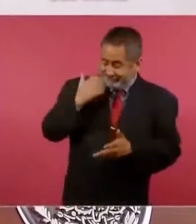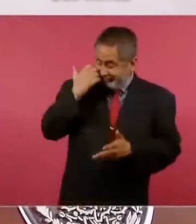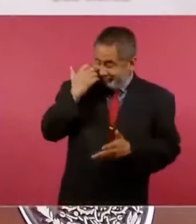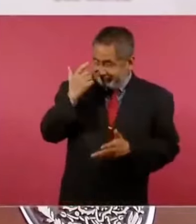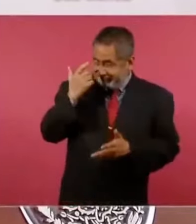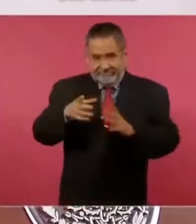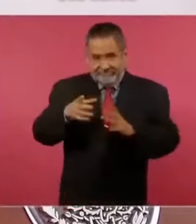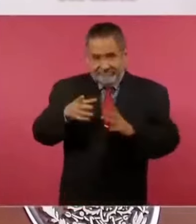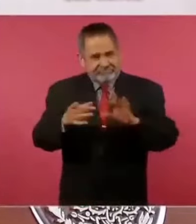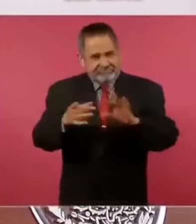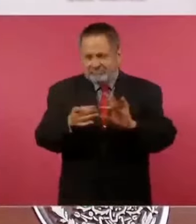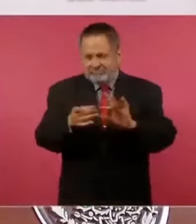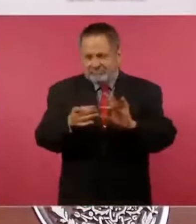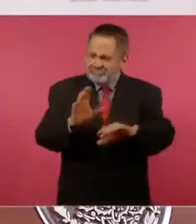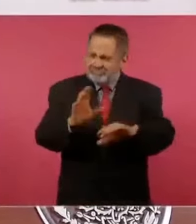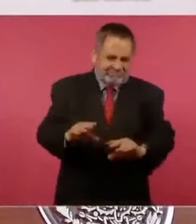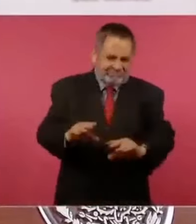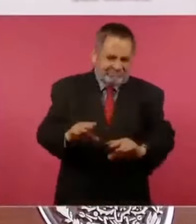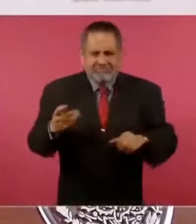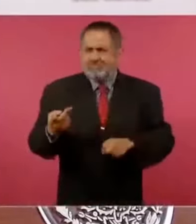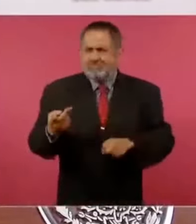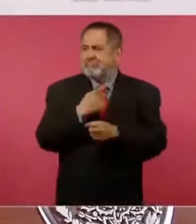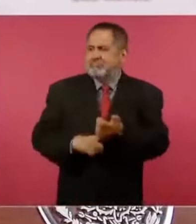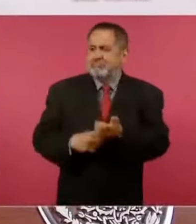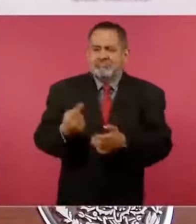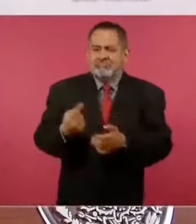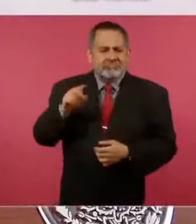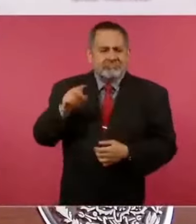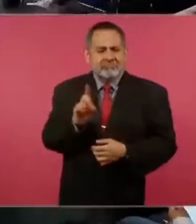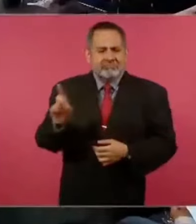la explicación de lo del domingo.